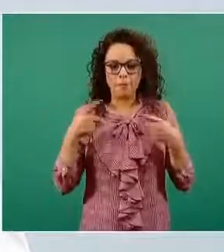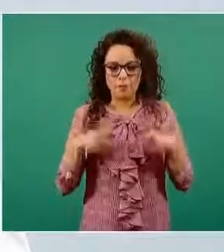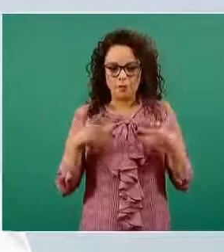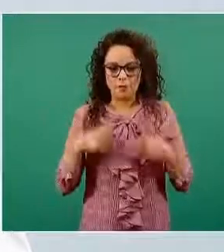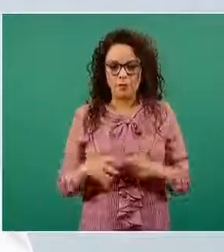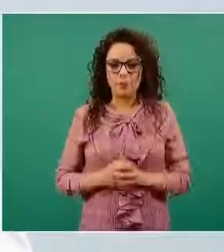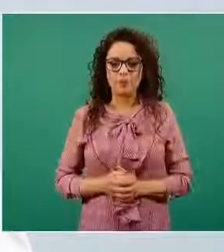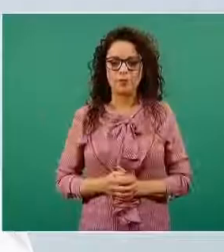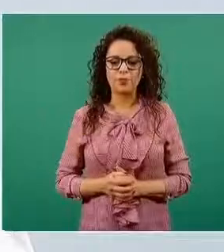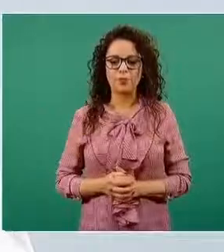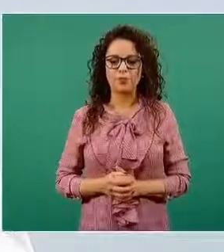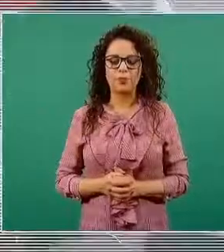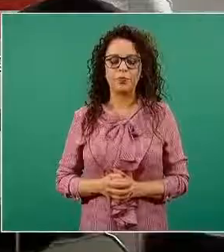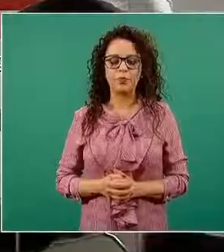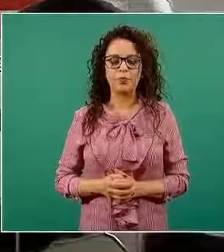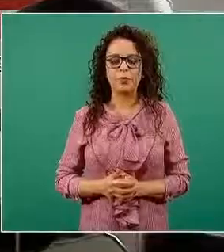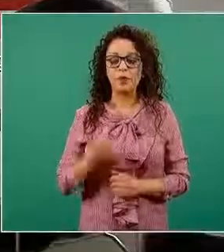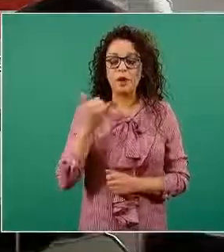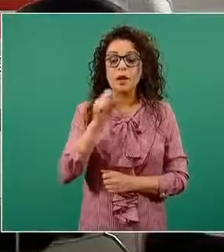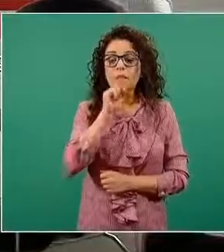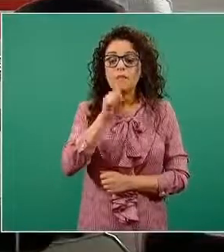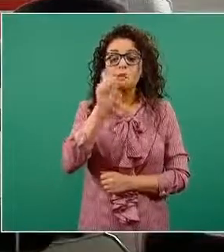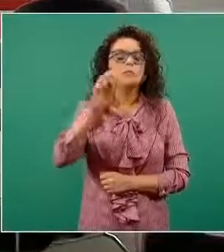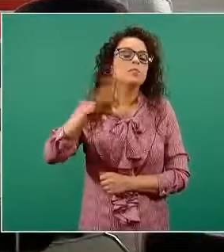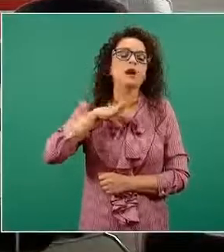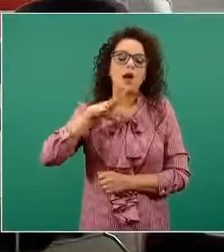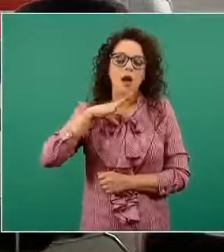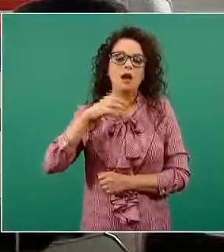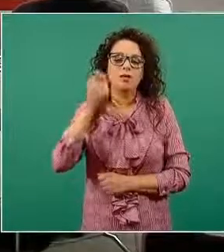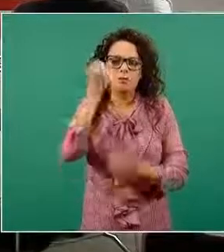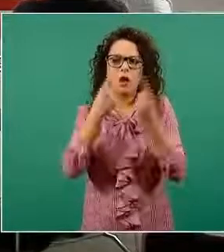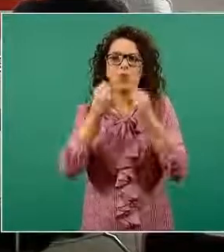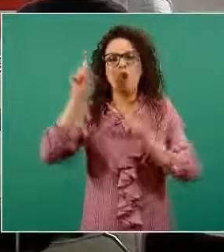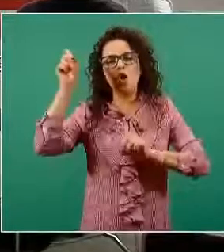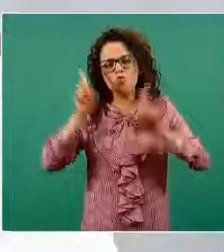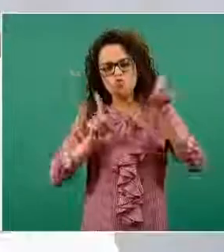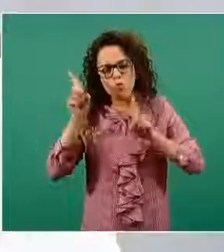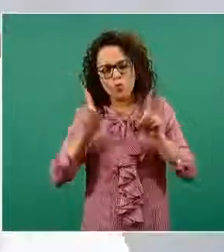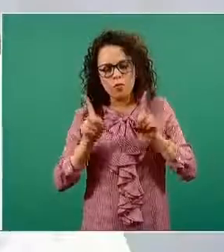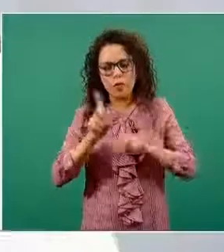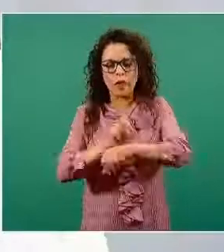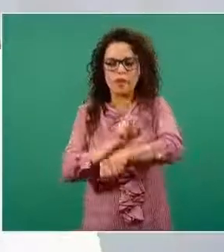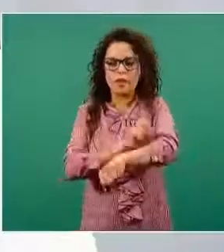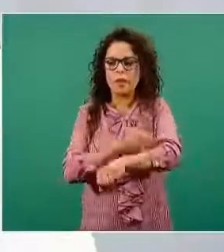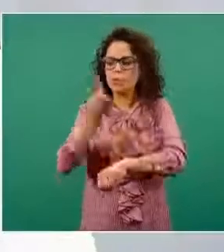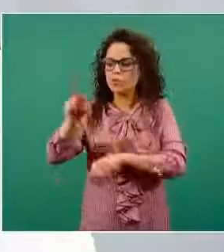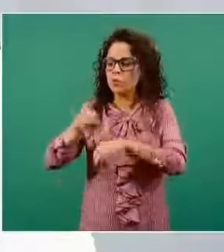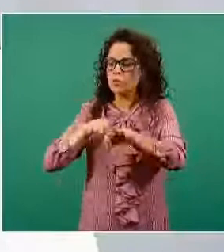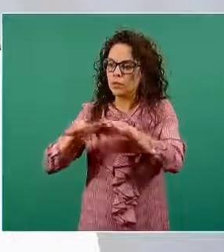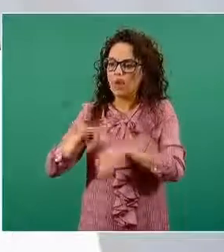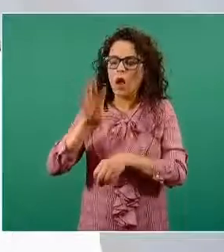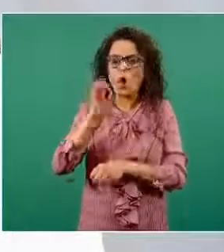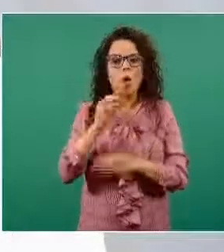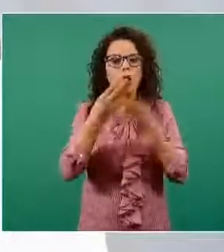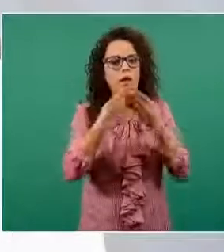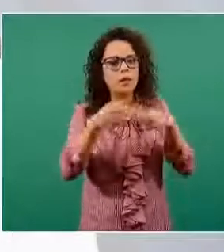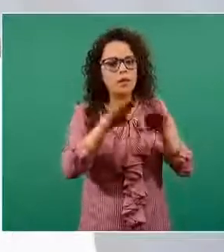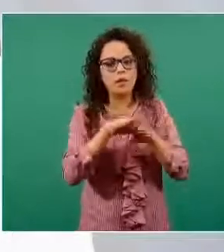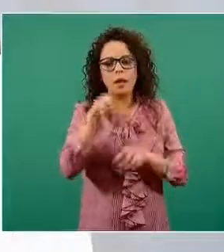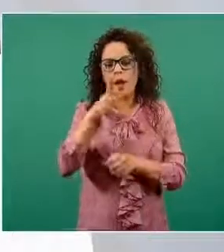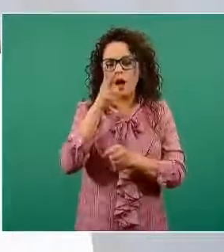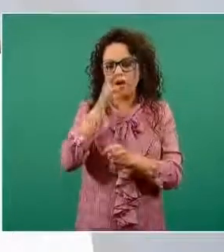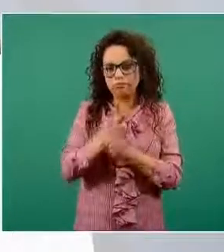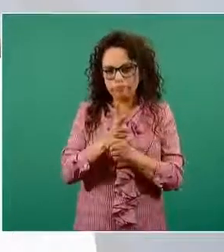conforman y que obviamente también tienen dudas, y desde sus domicilios, desde el lugar donde trabajan, desde donde se encuentran, graban